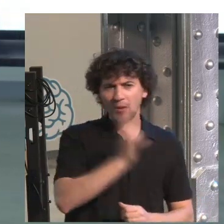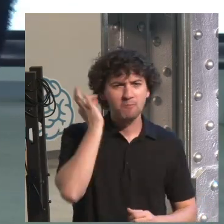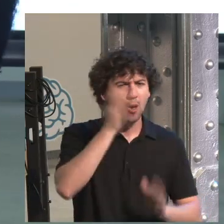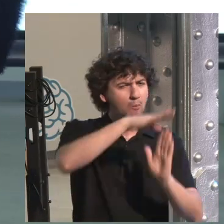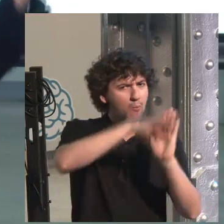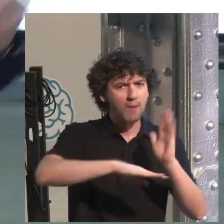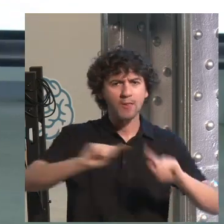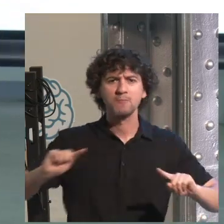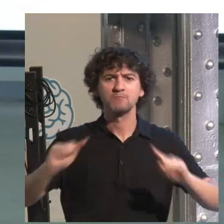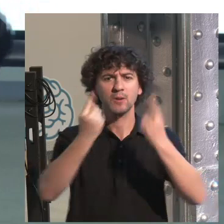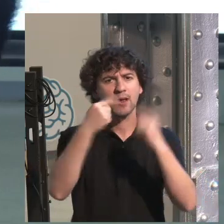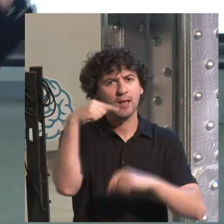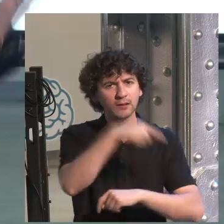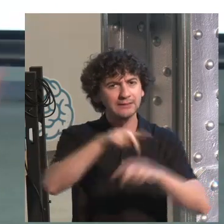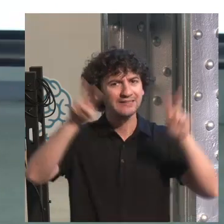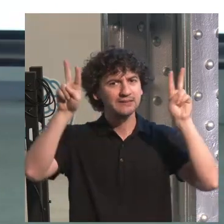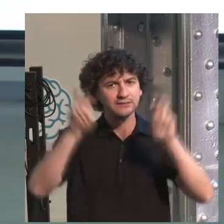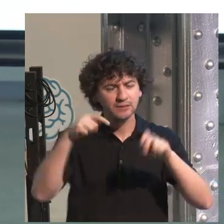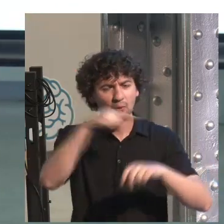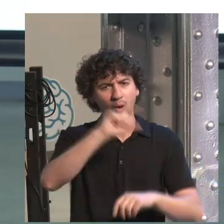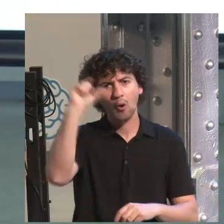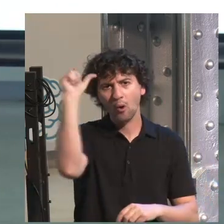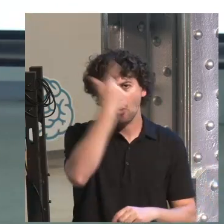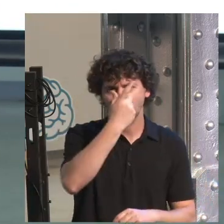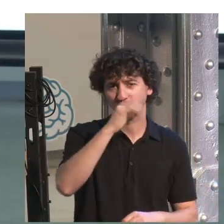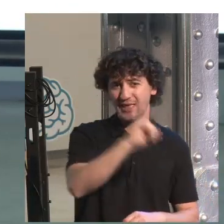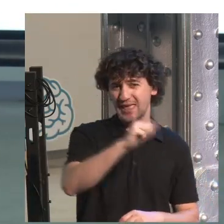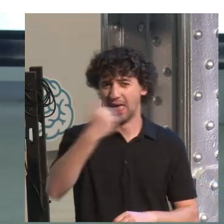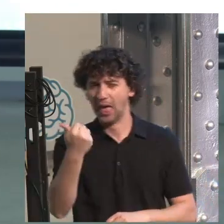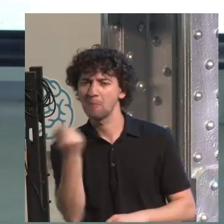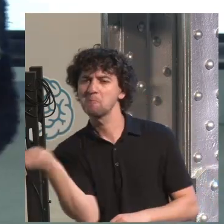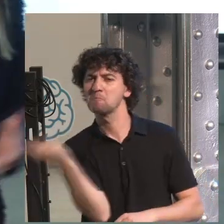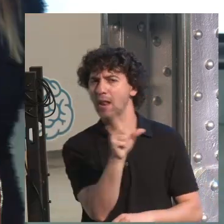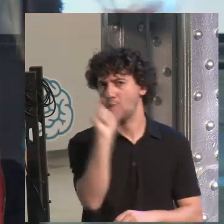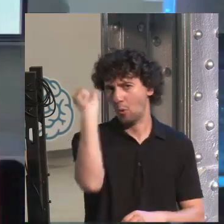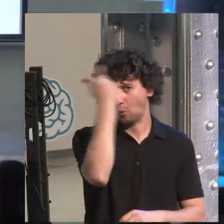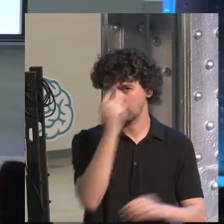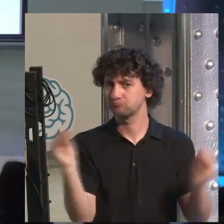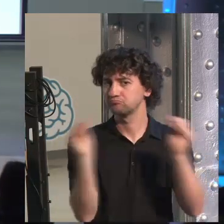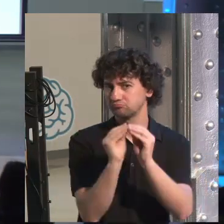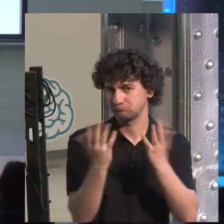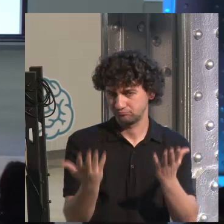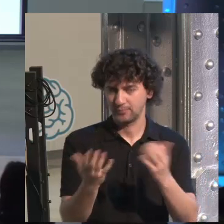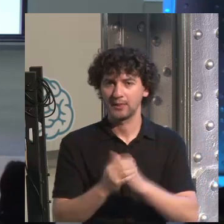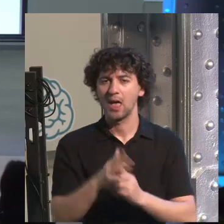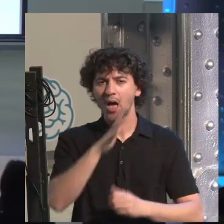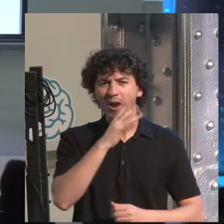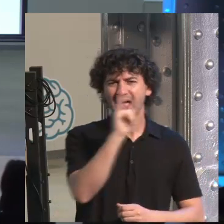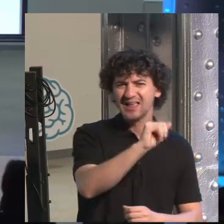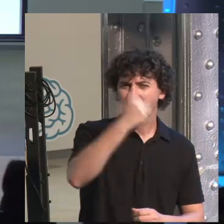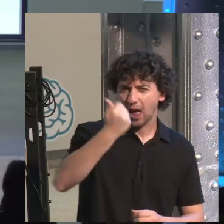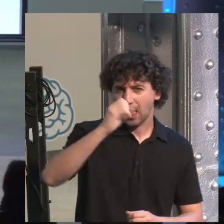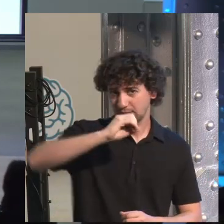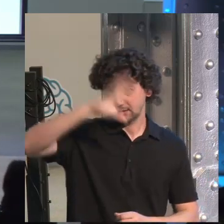ella ya hablaba de un concepto muy similar a la inteligencia artificial. Se habla ahora mucho de la inteligencia artificial y